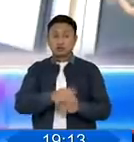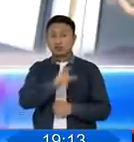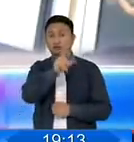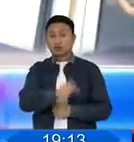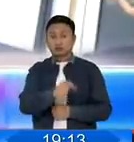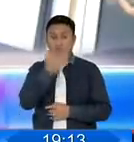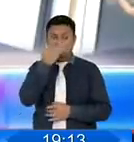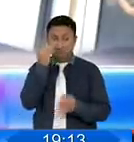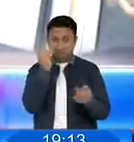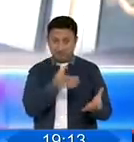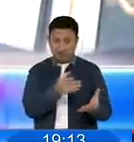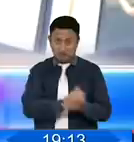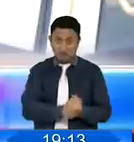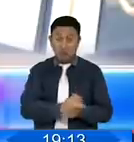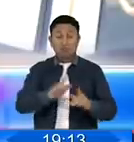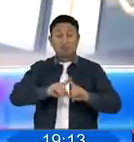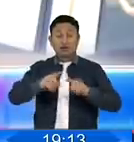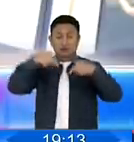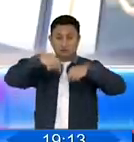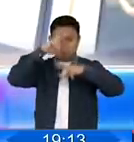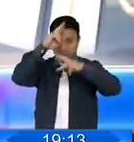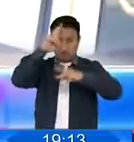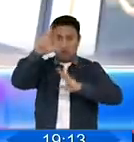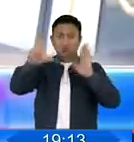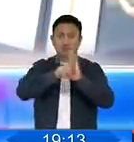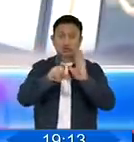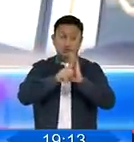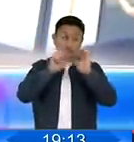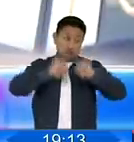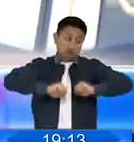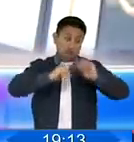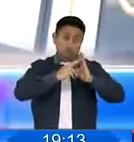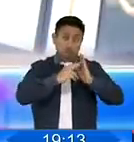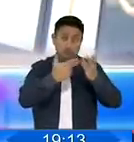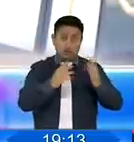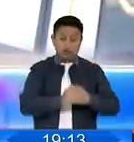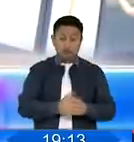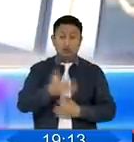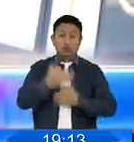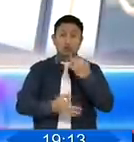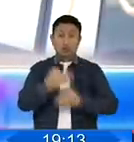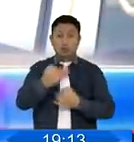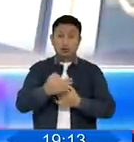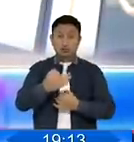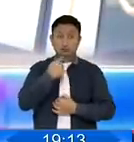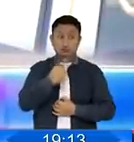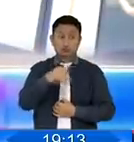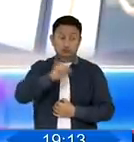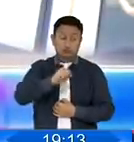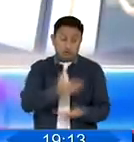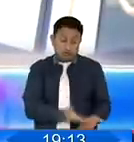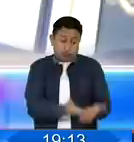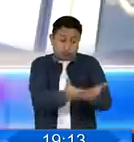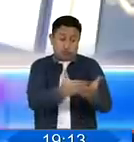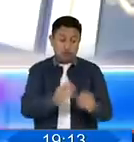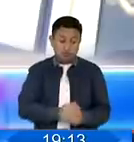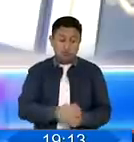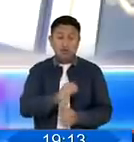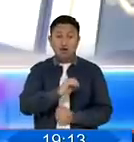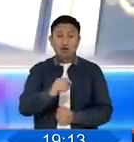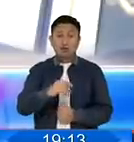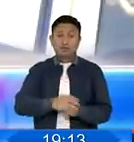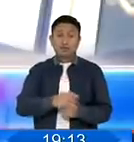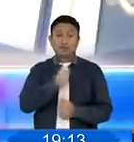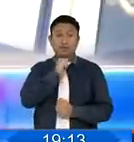en estricto derecho cumple con los requisitos y obviamente el juez tiene que otorgar dicha solicitud. Caso contrario, estaría cayendo